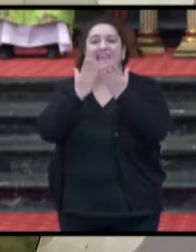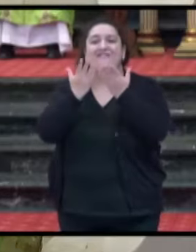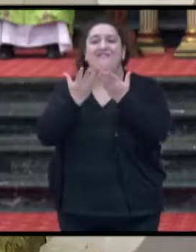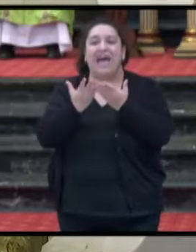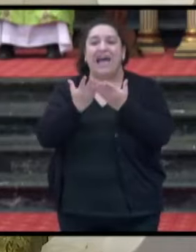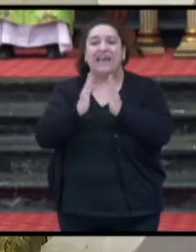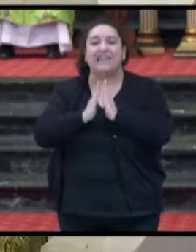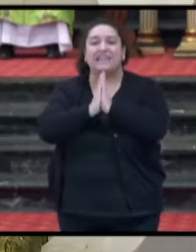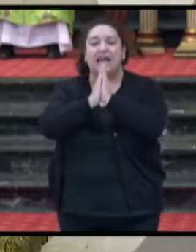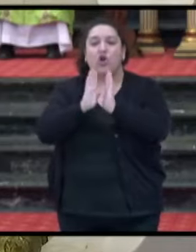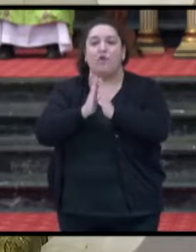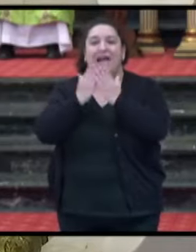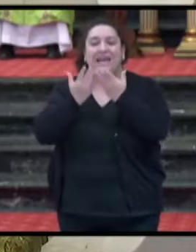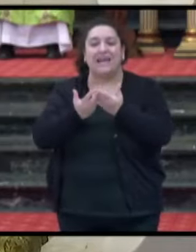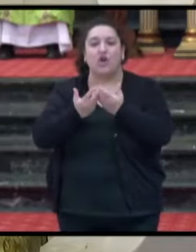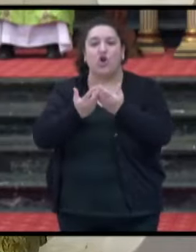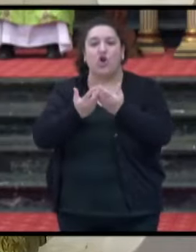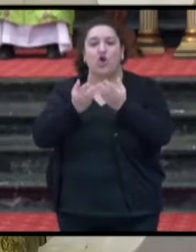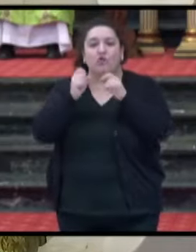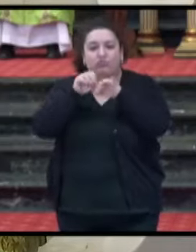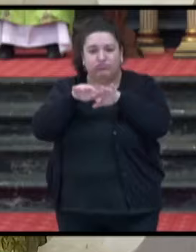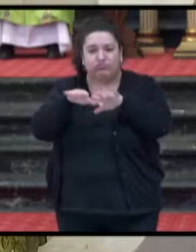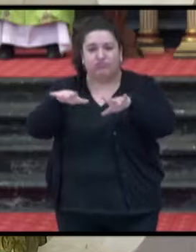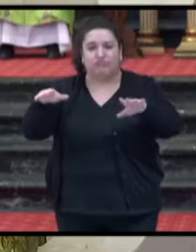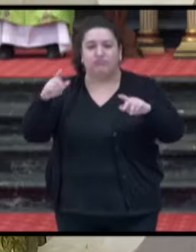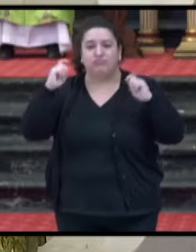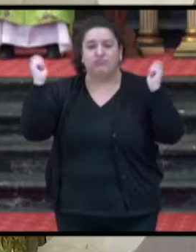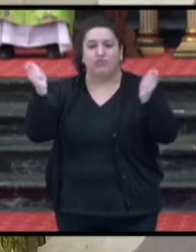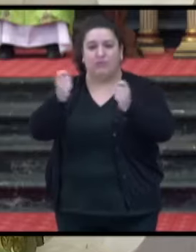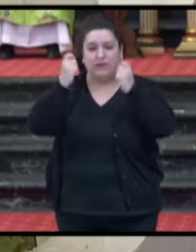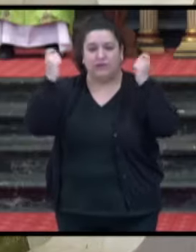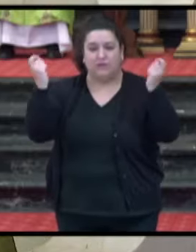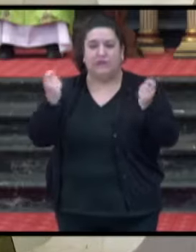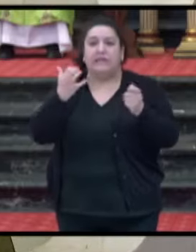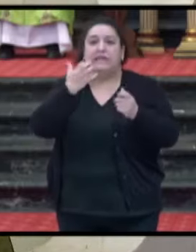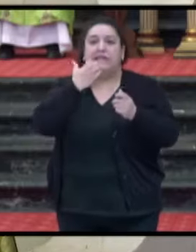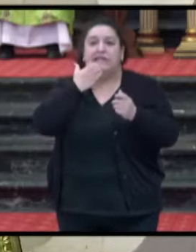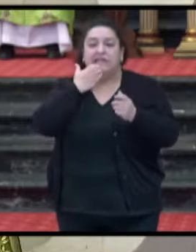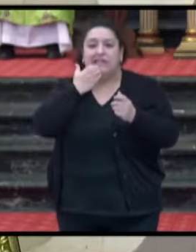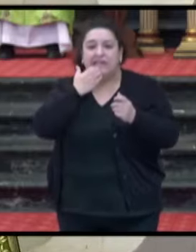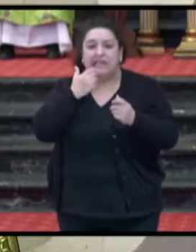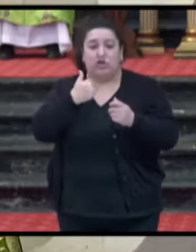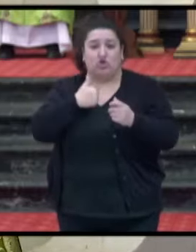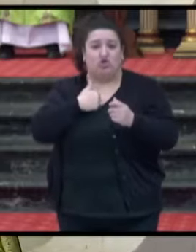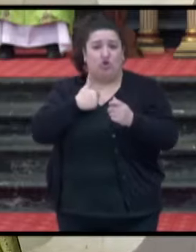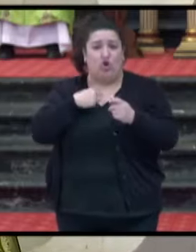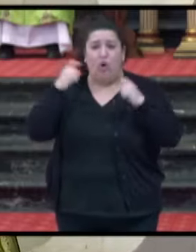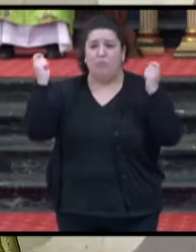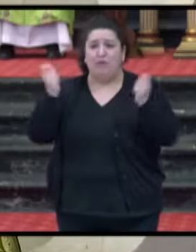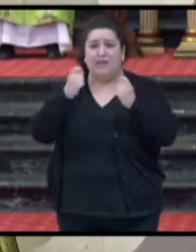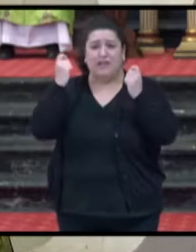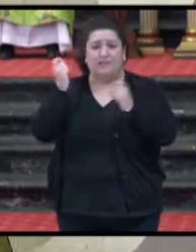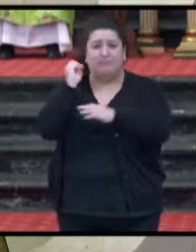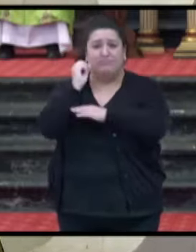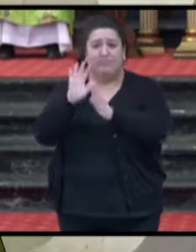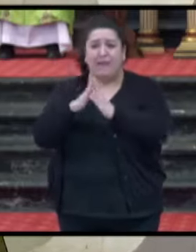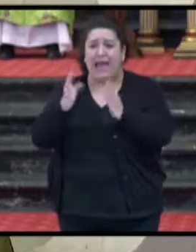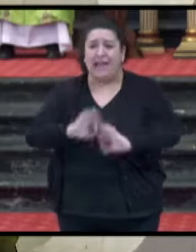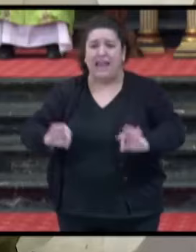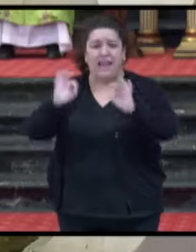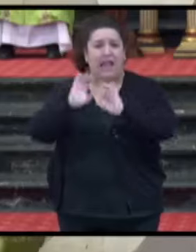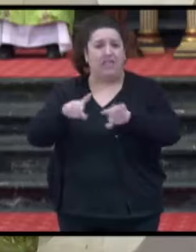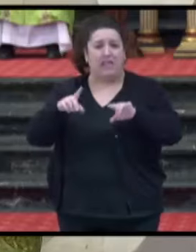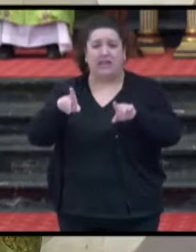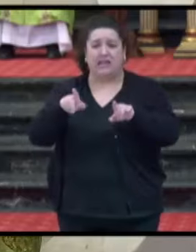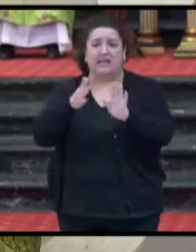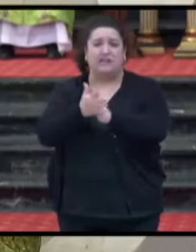mí si no evangelizara si no anunciara el evangelio dice San Pablo y cuál es la paga Pues eso